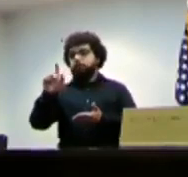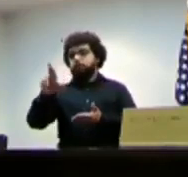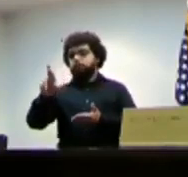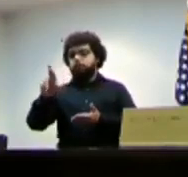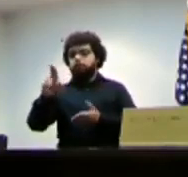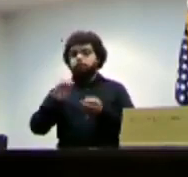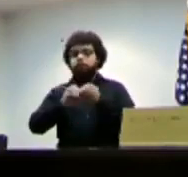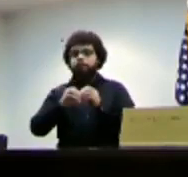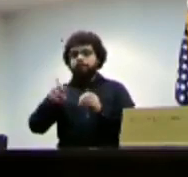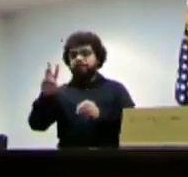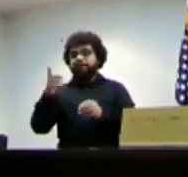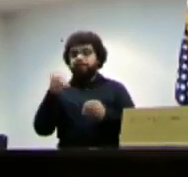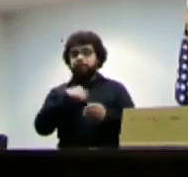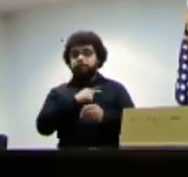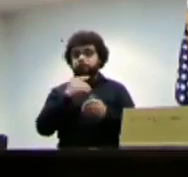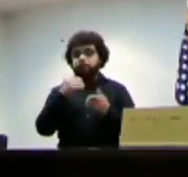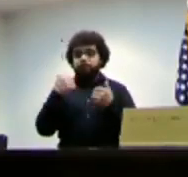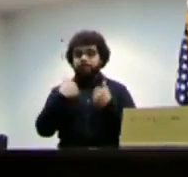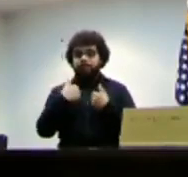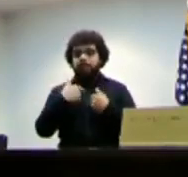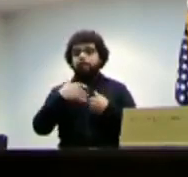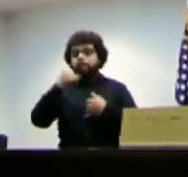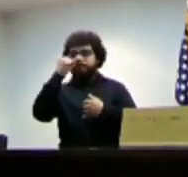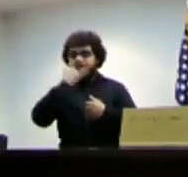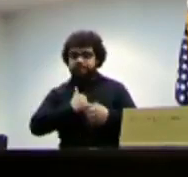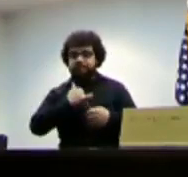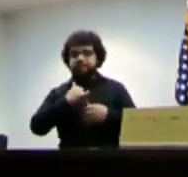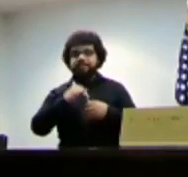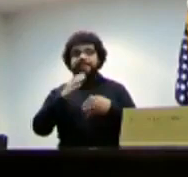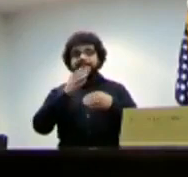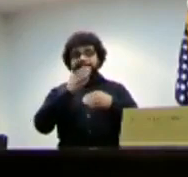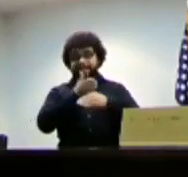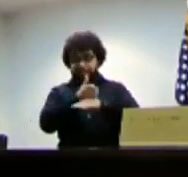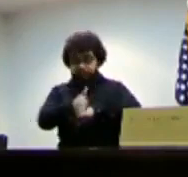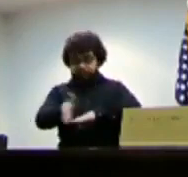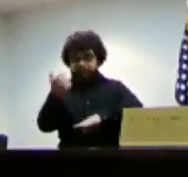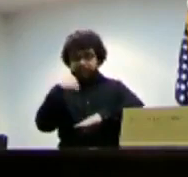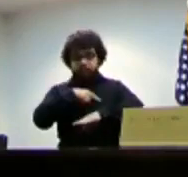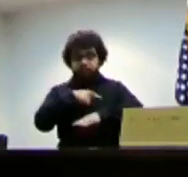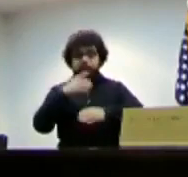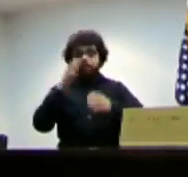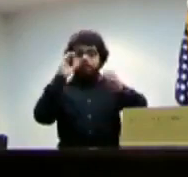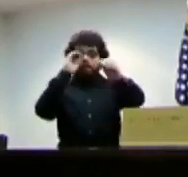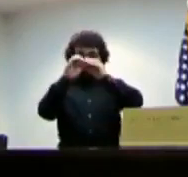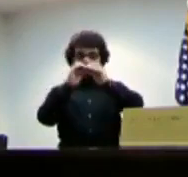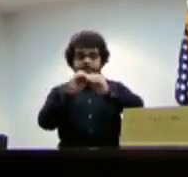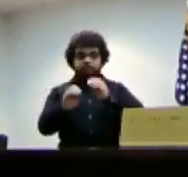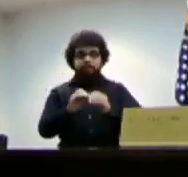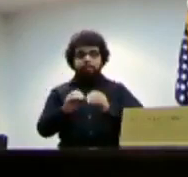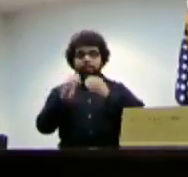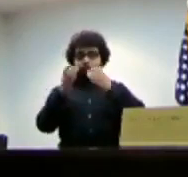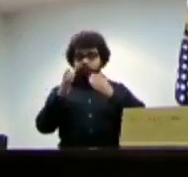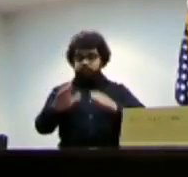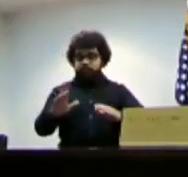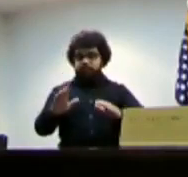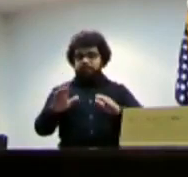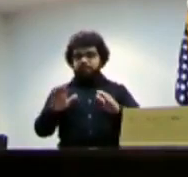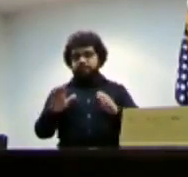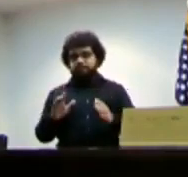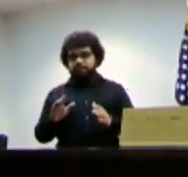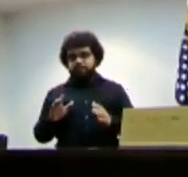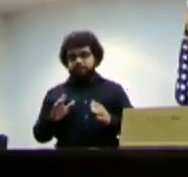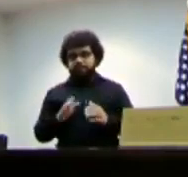unidad luego de haberle dado un mantenimiento programado mayor. Una unidad